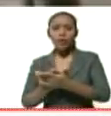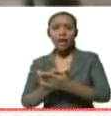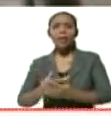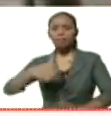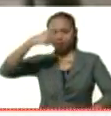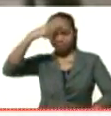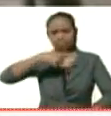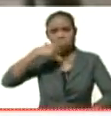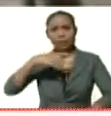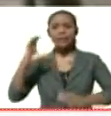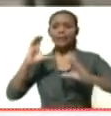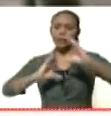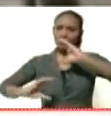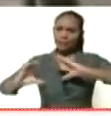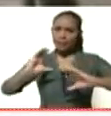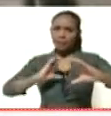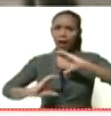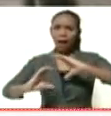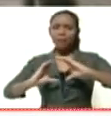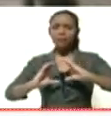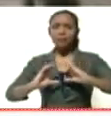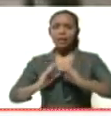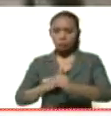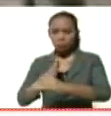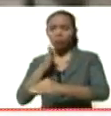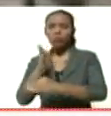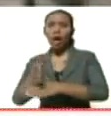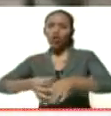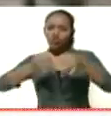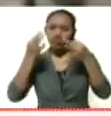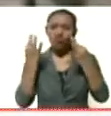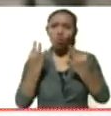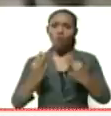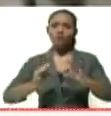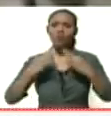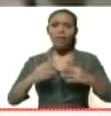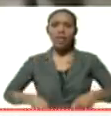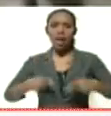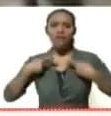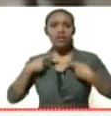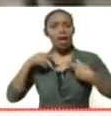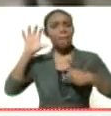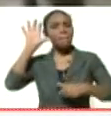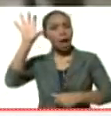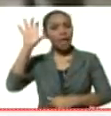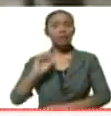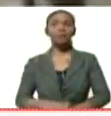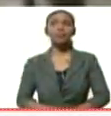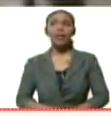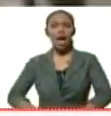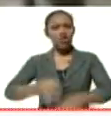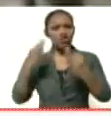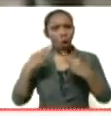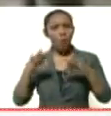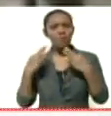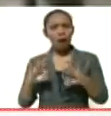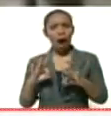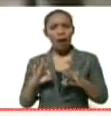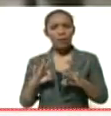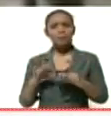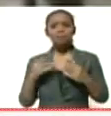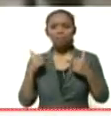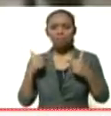seriedad científica ir a una normalización de la vida del país, a una normalidad